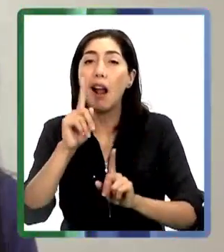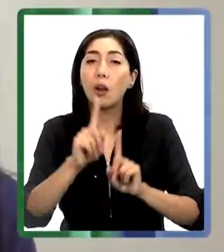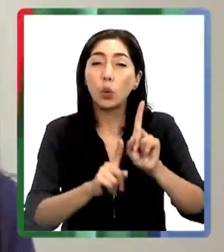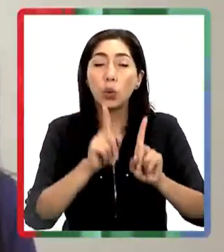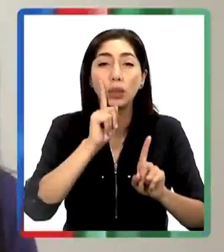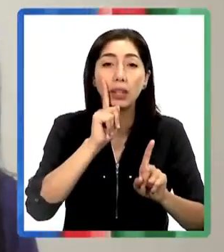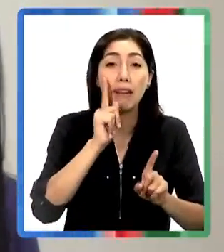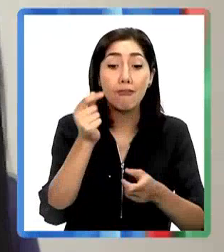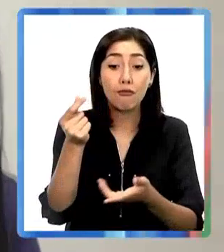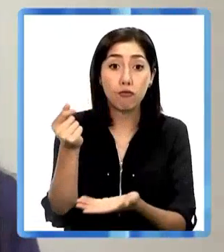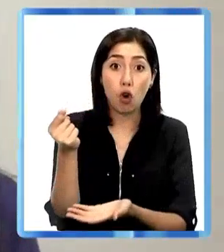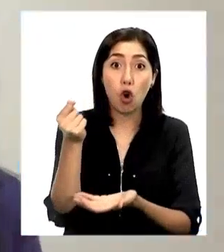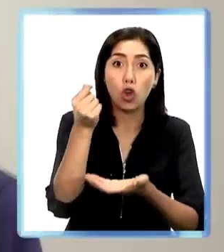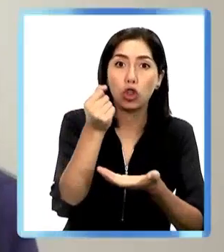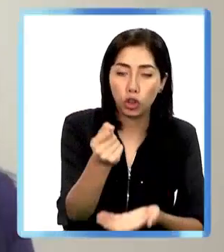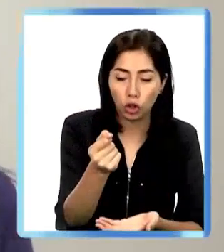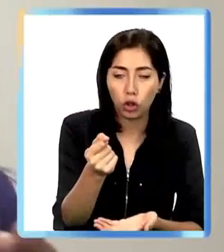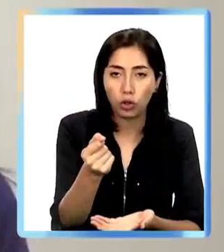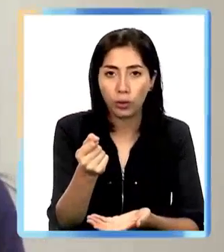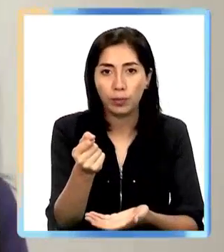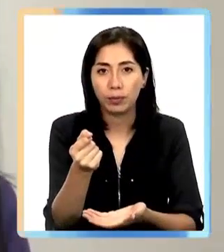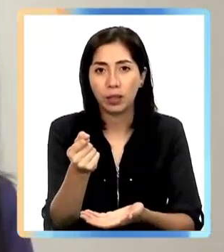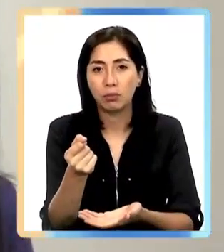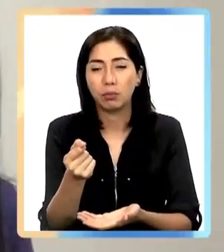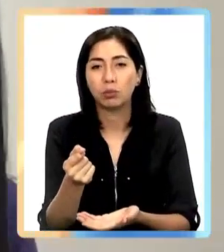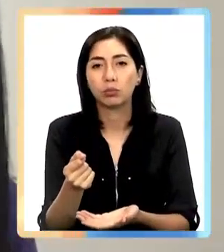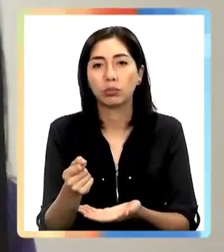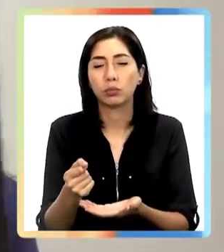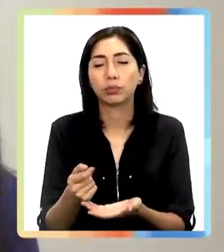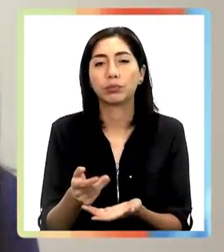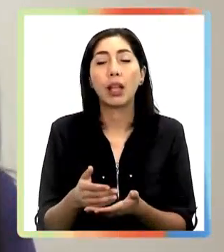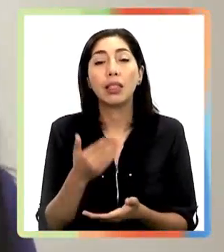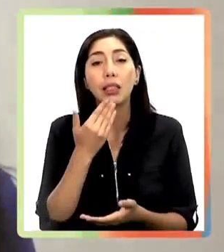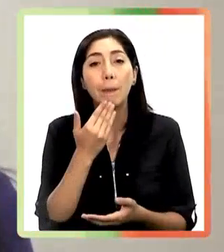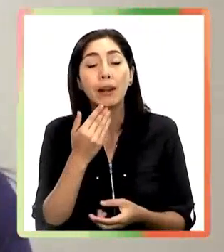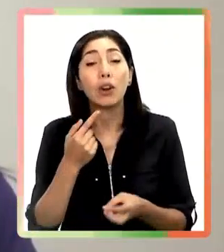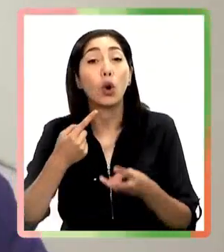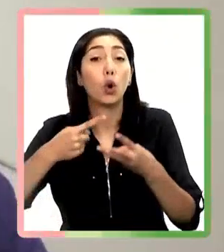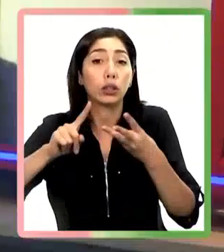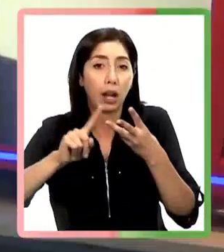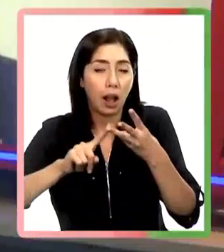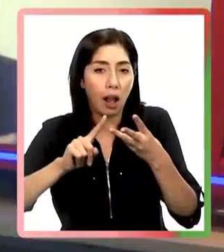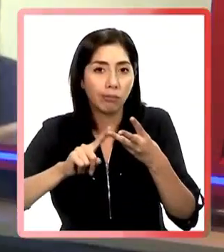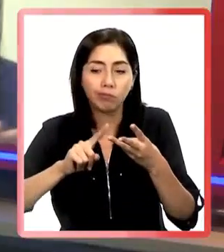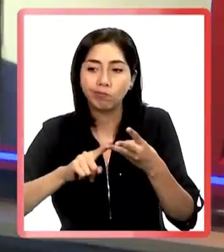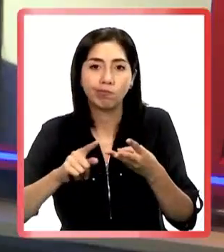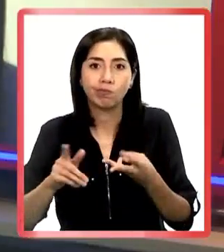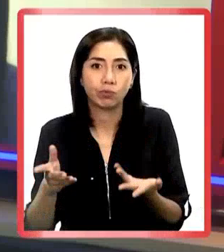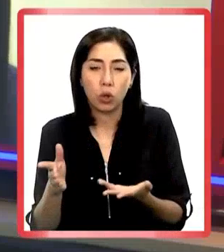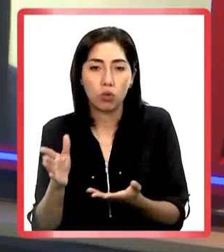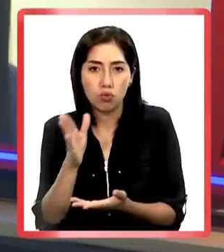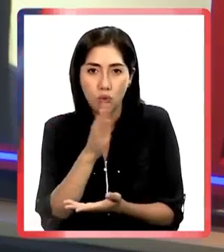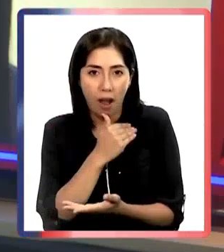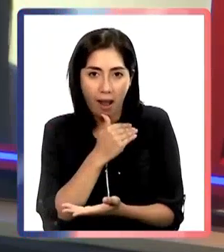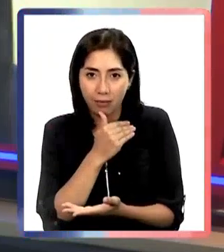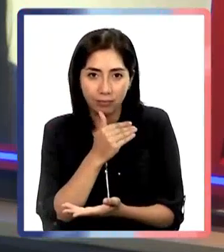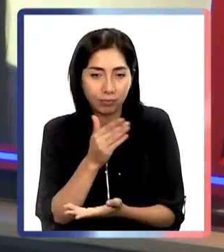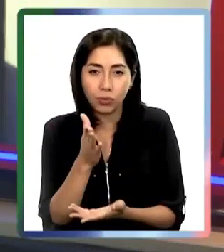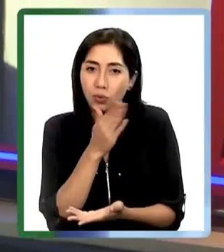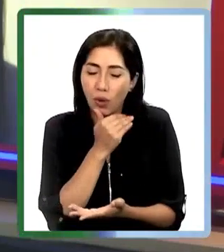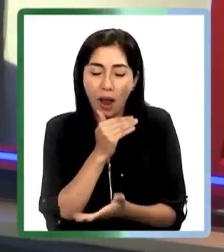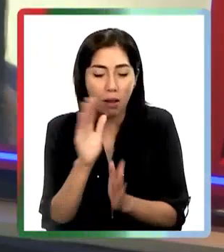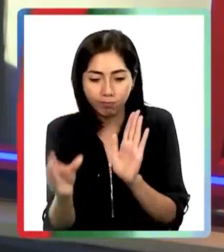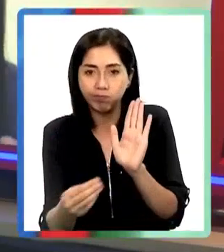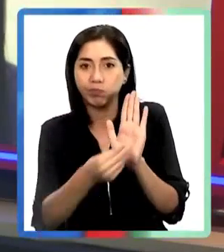que se catalogan como enfermedades de baja frecuencia o alto costo, como los que lo nombré, y otras definitivamente no existen y no